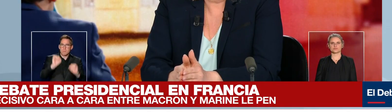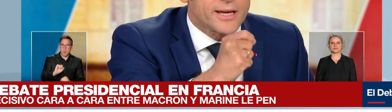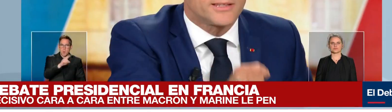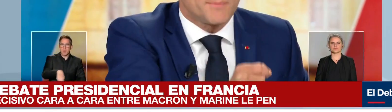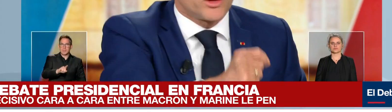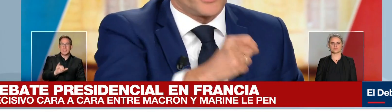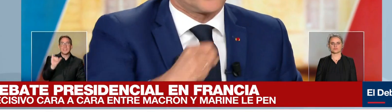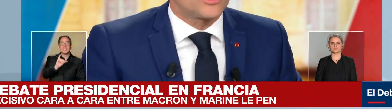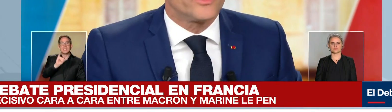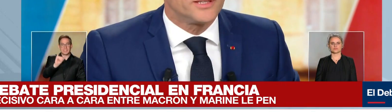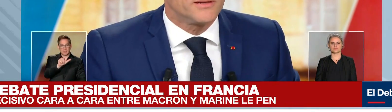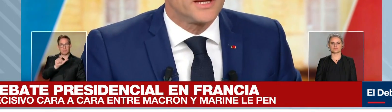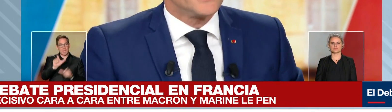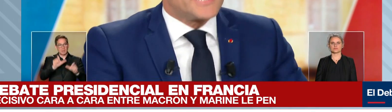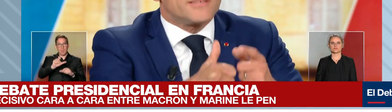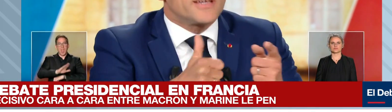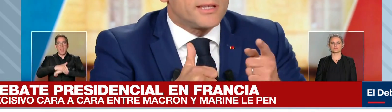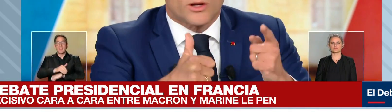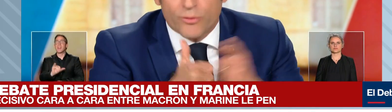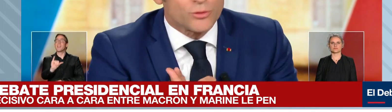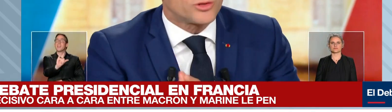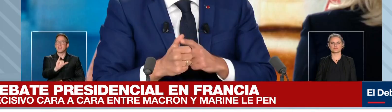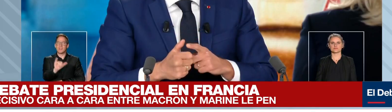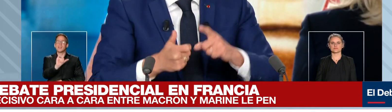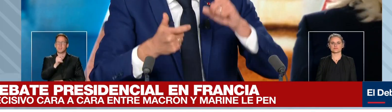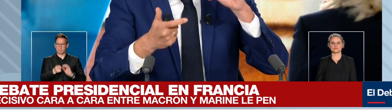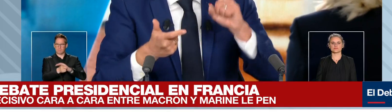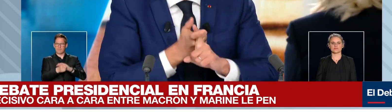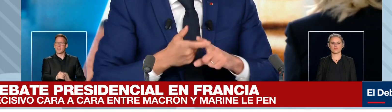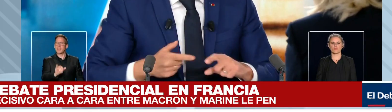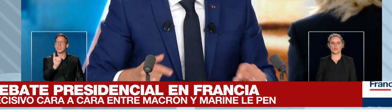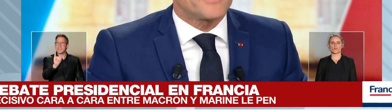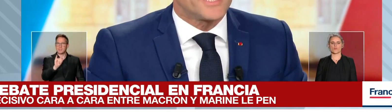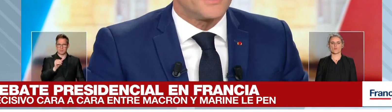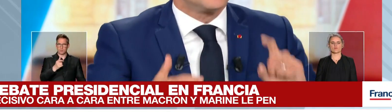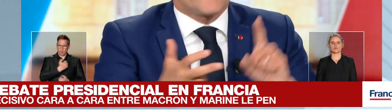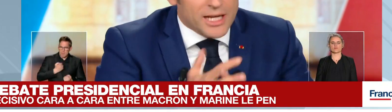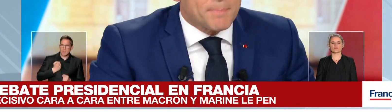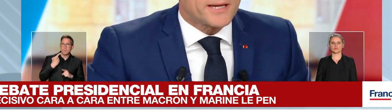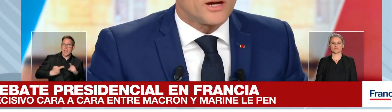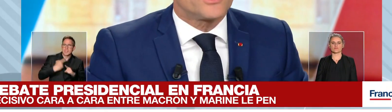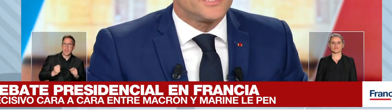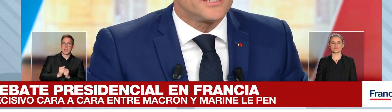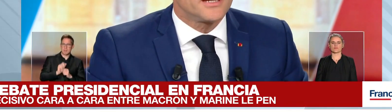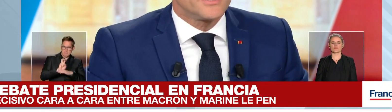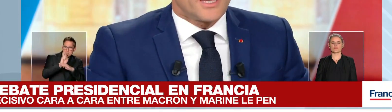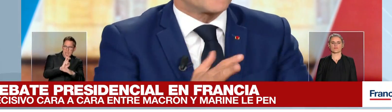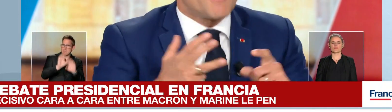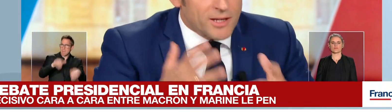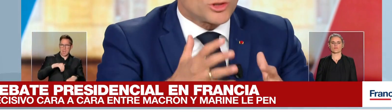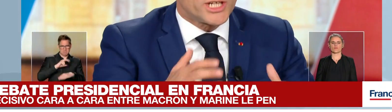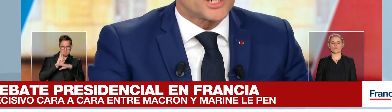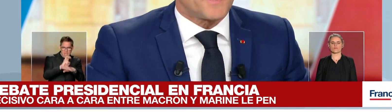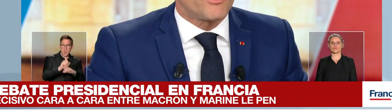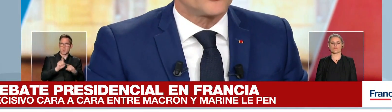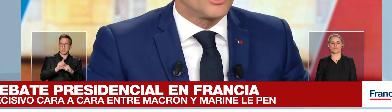usted para ver quién los ayudó durante la crisis del COVID, quién los ayudó con el fondo de solidaridad, con el desempleo parcial, con las